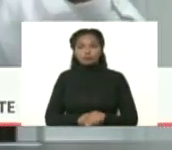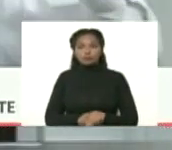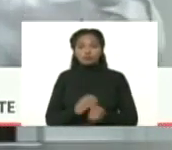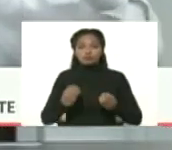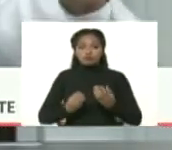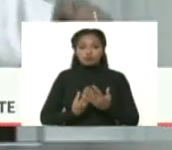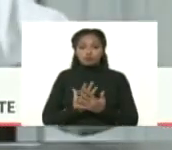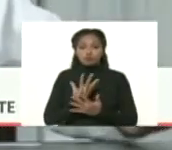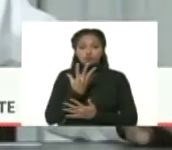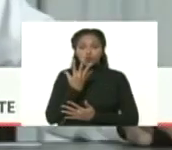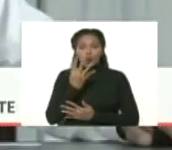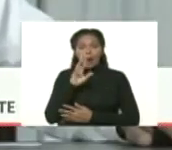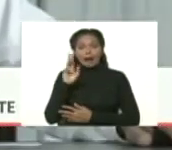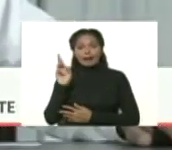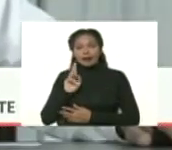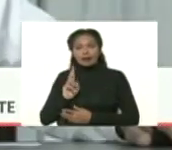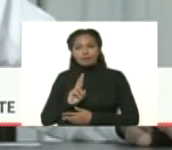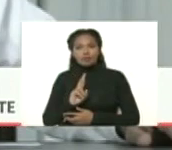retoñar.